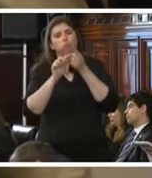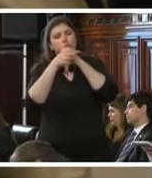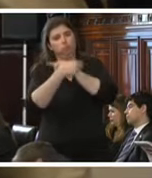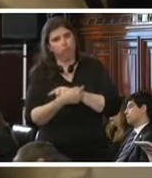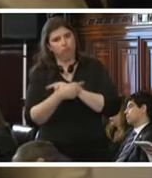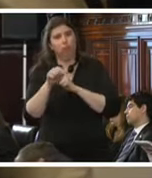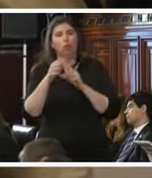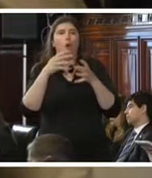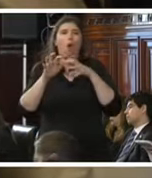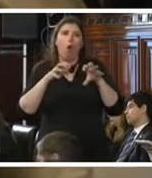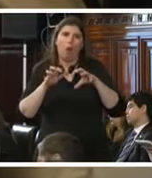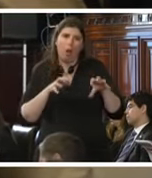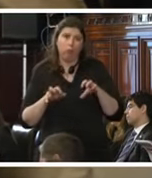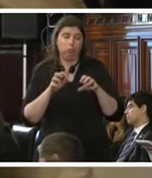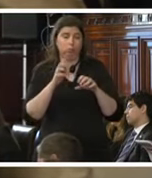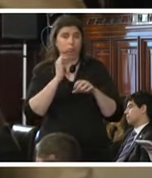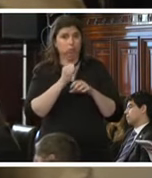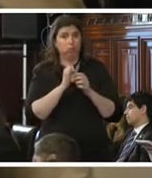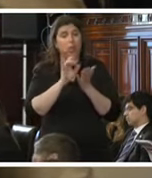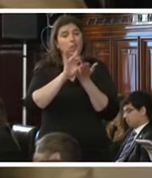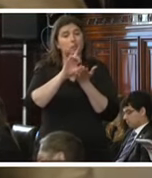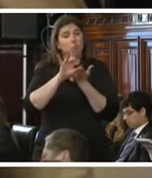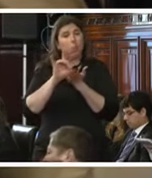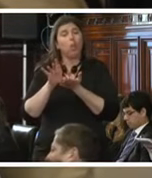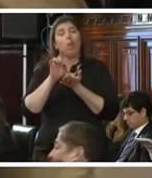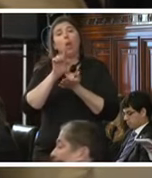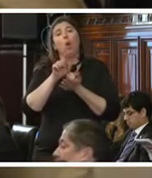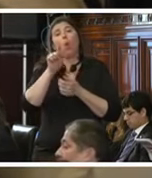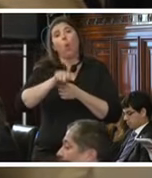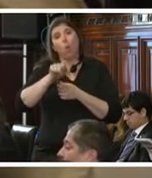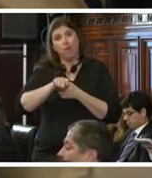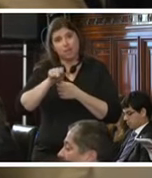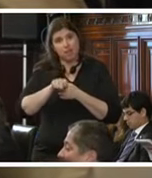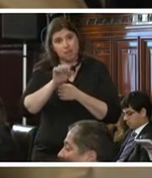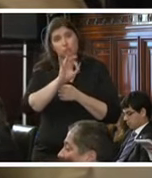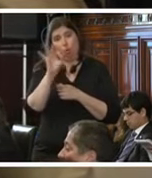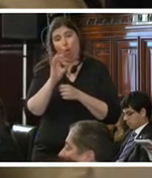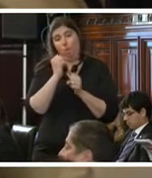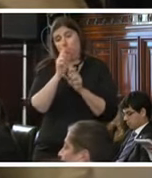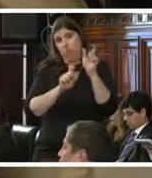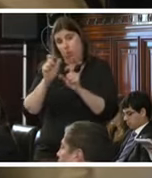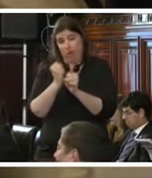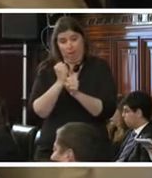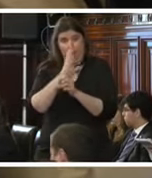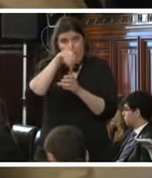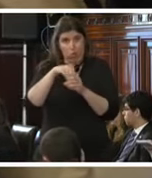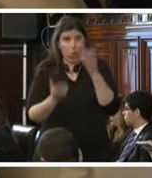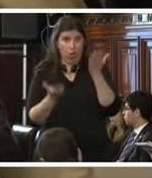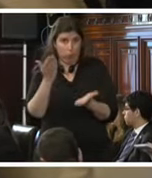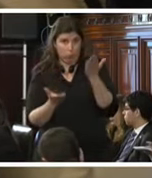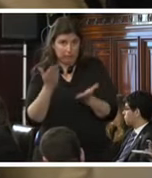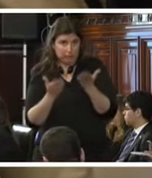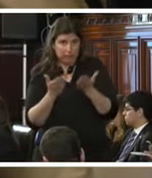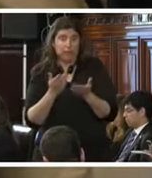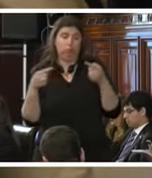han operado para proceder a destituir a jueces o a operadores de justicia que de algún modo